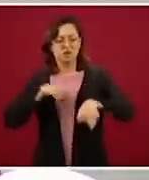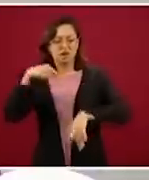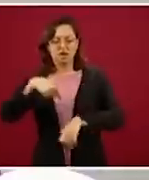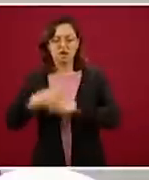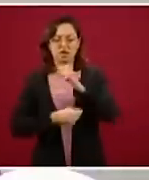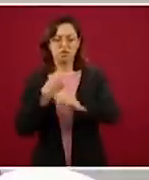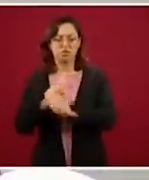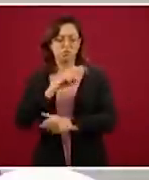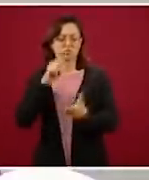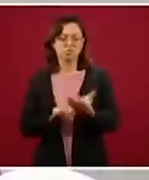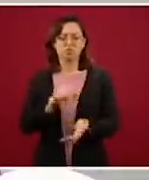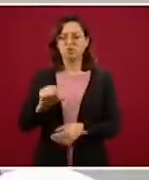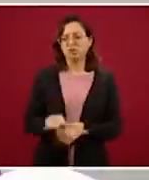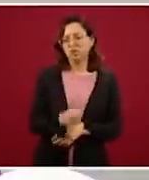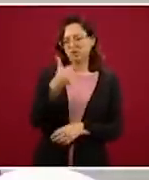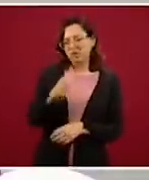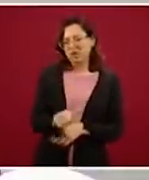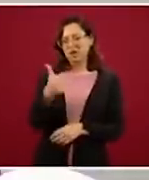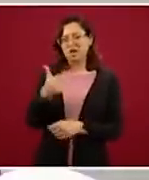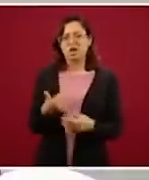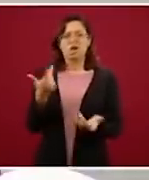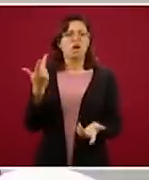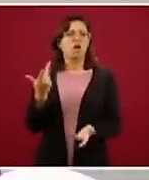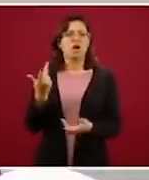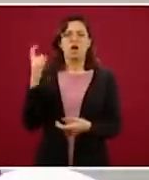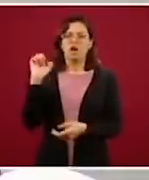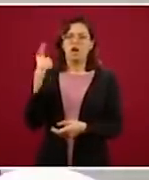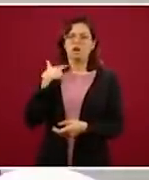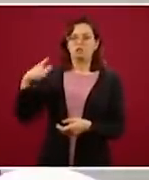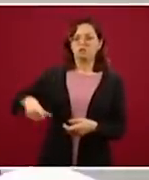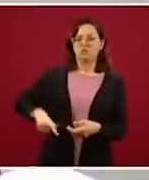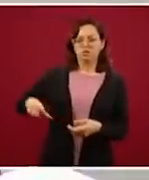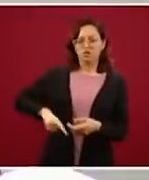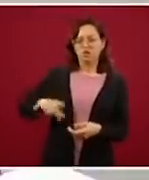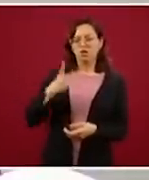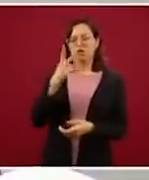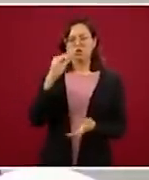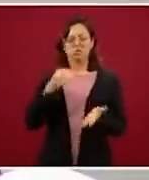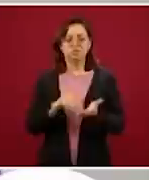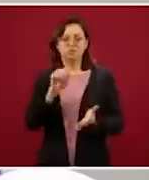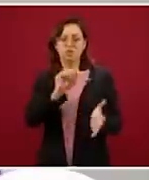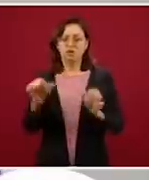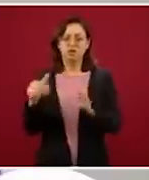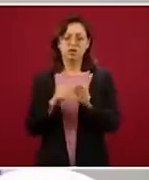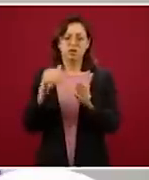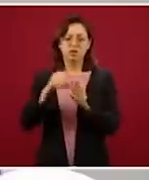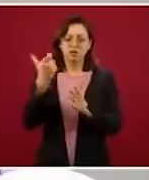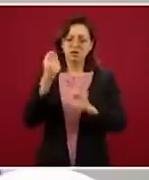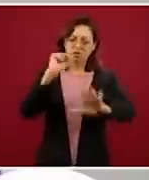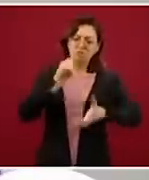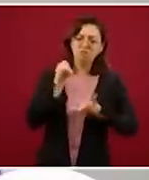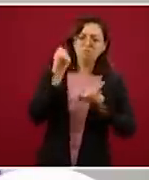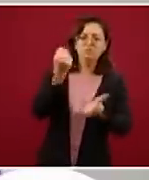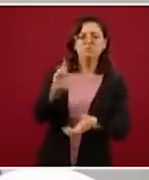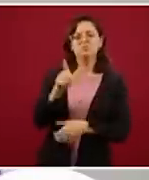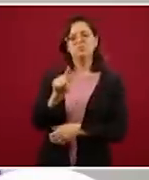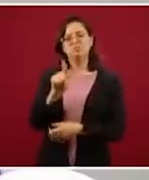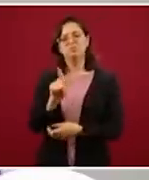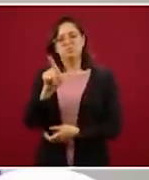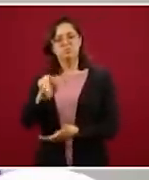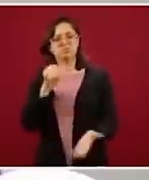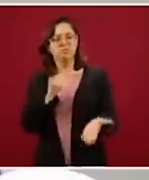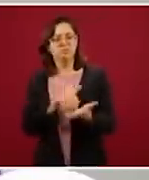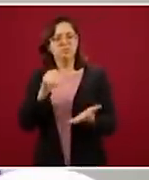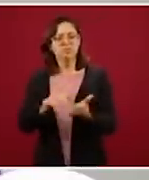y recibió durante la administración anterior 2.660 millones de pesos y 77 millones